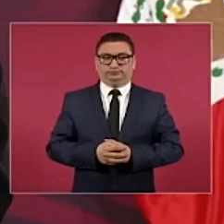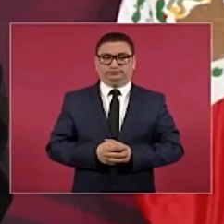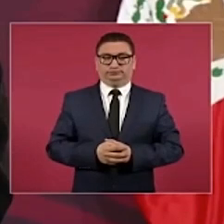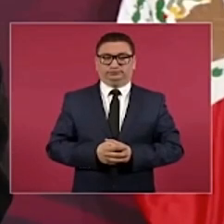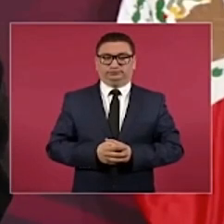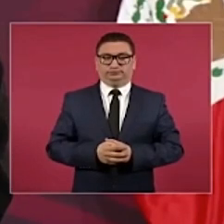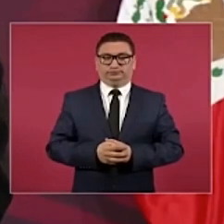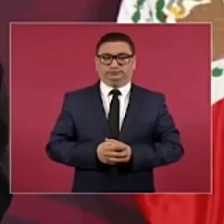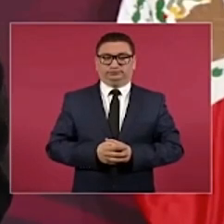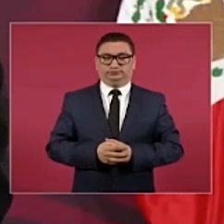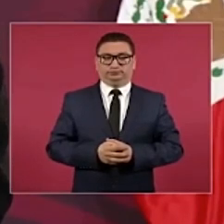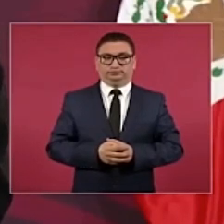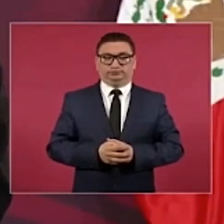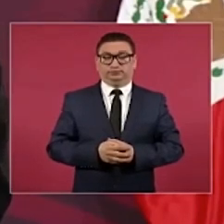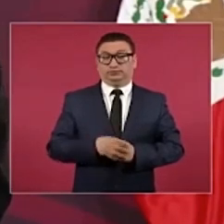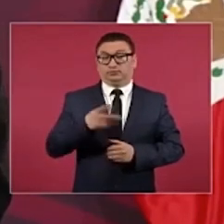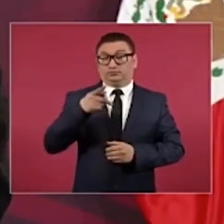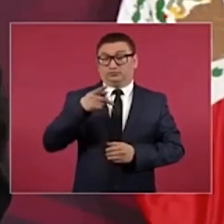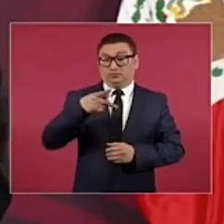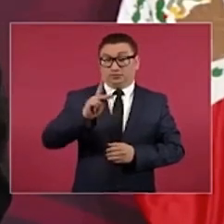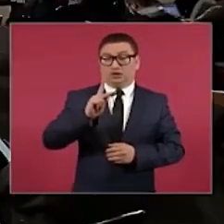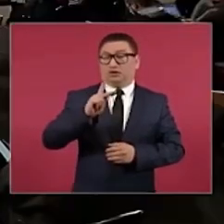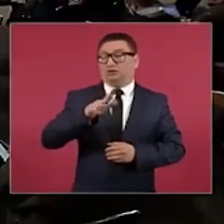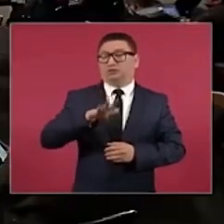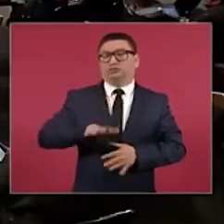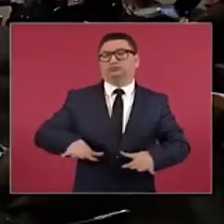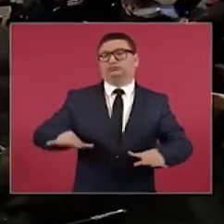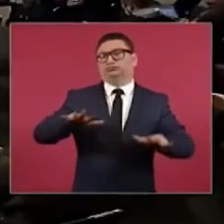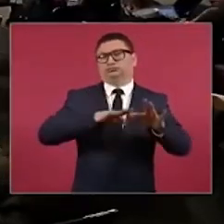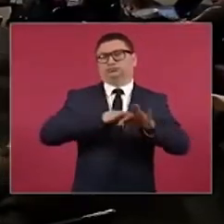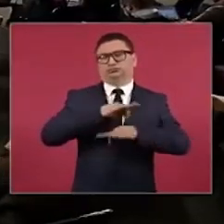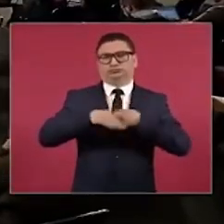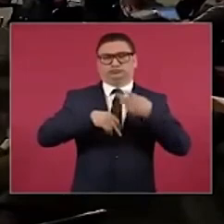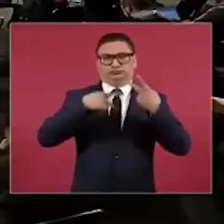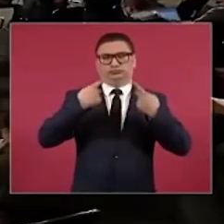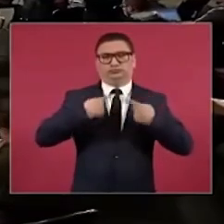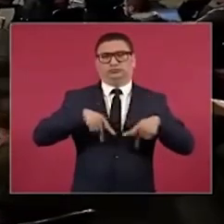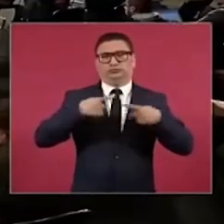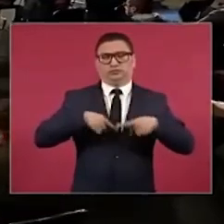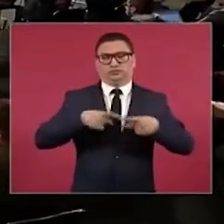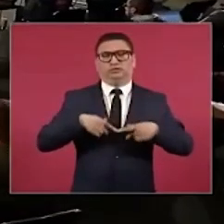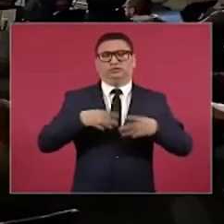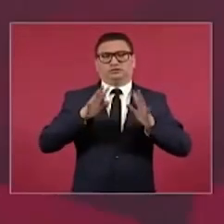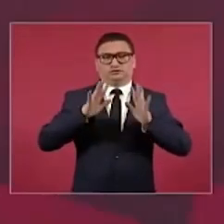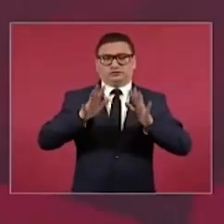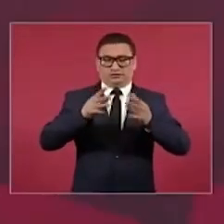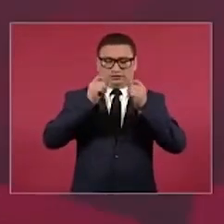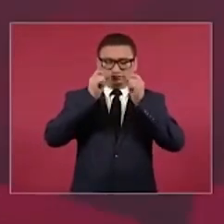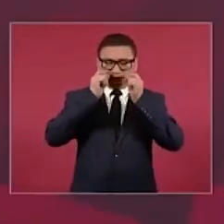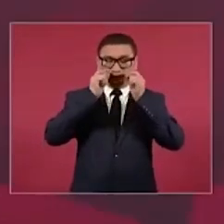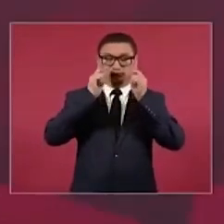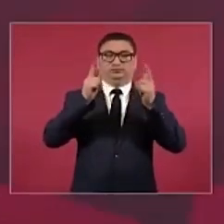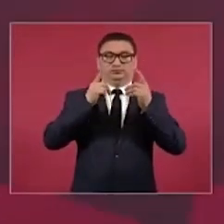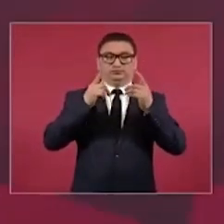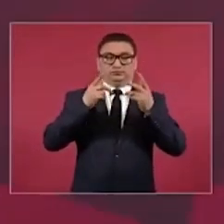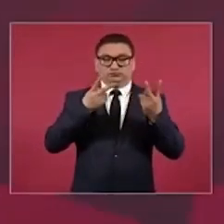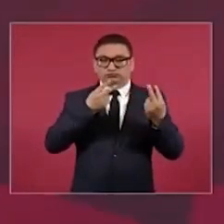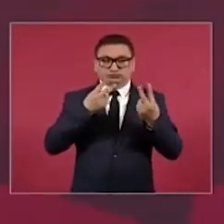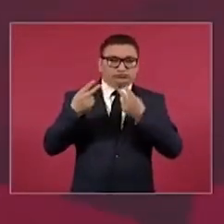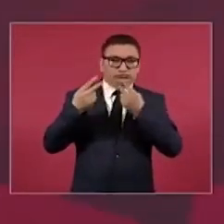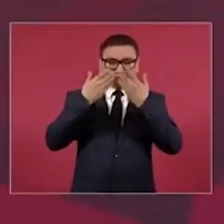historia pero la gente está muy despierta en